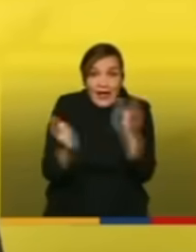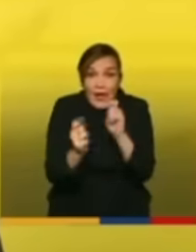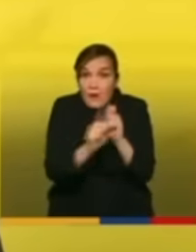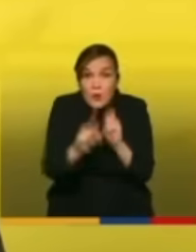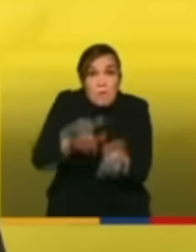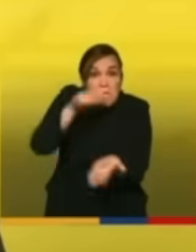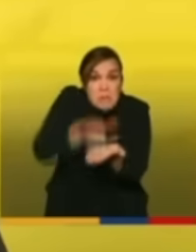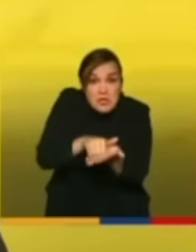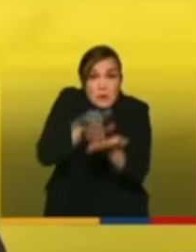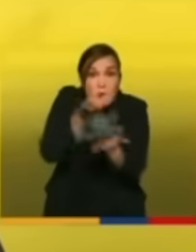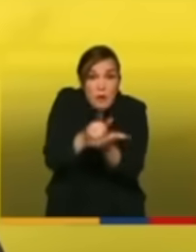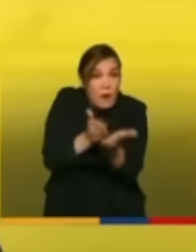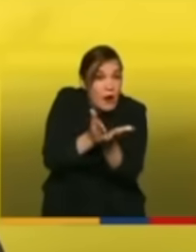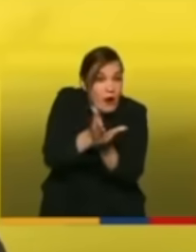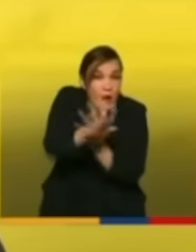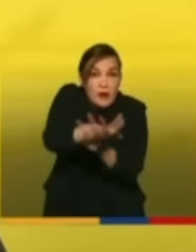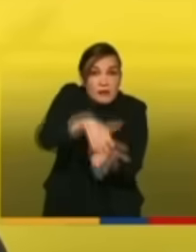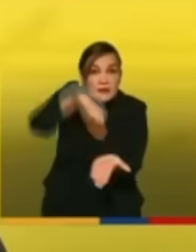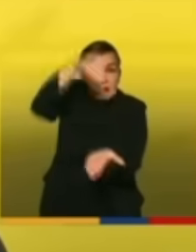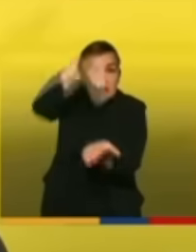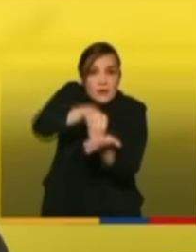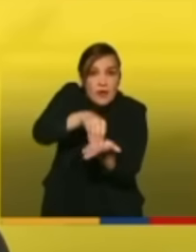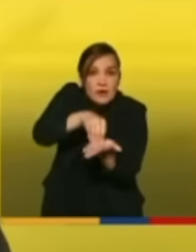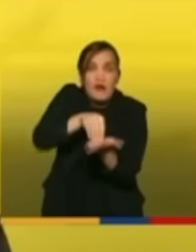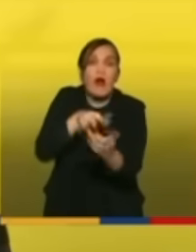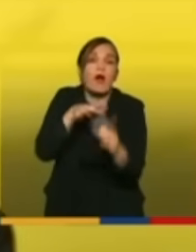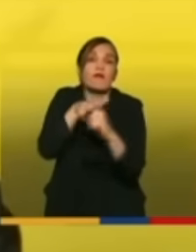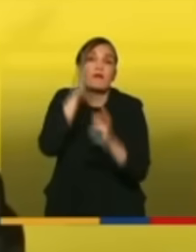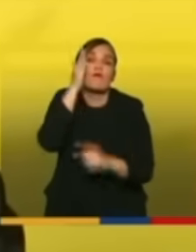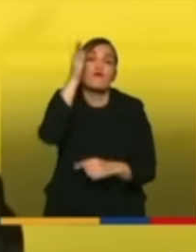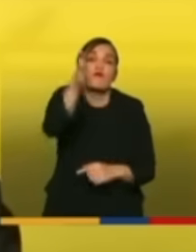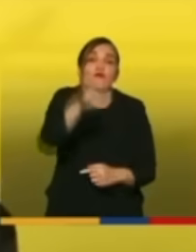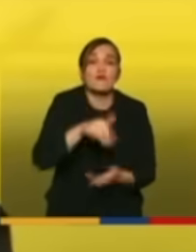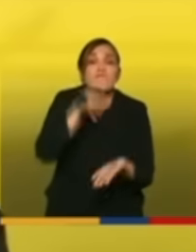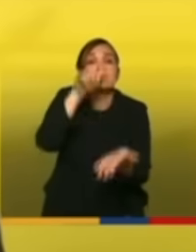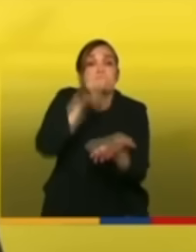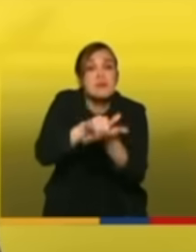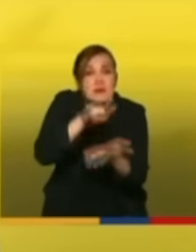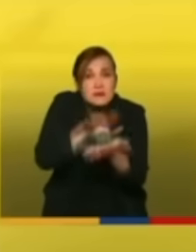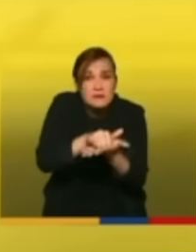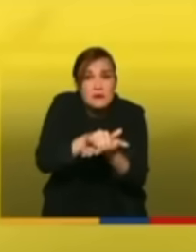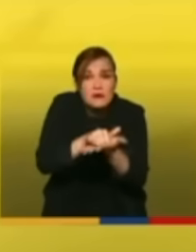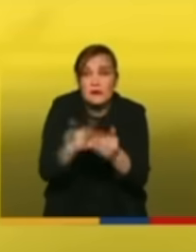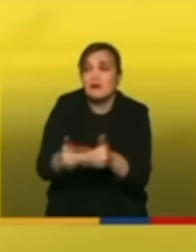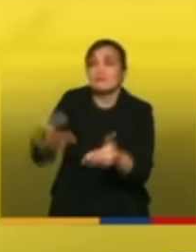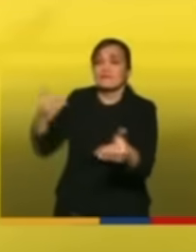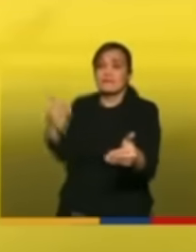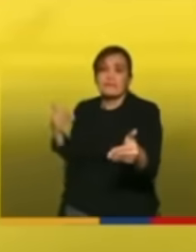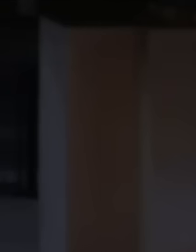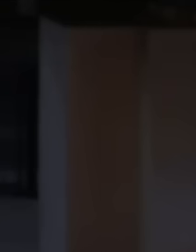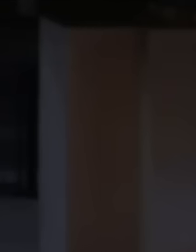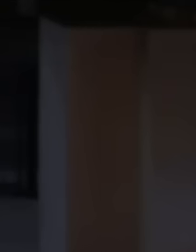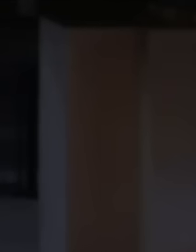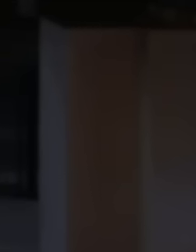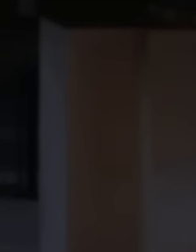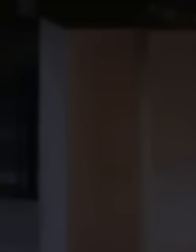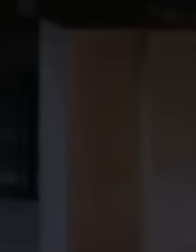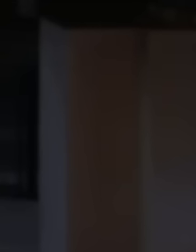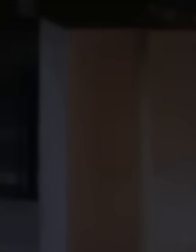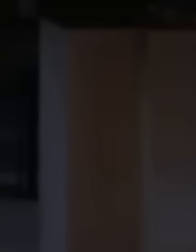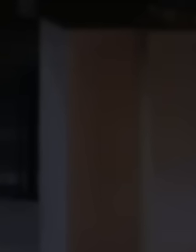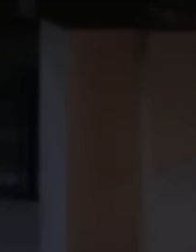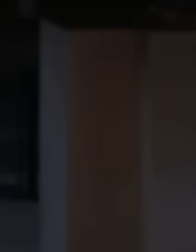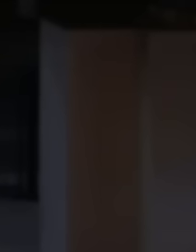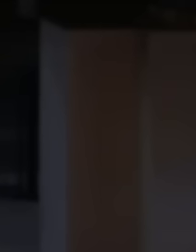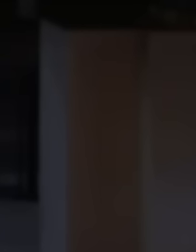estos años que habrán de llegar como no hemos cambiado en todos los que ya han pasado también habló